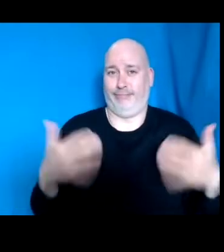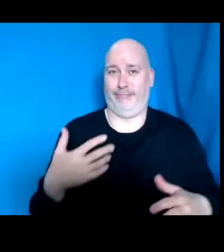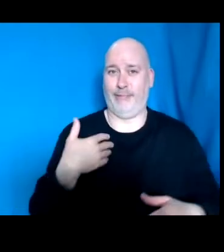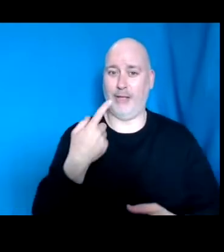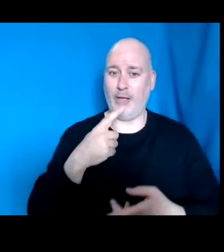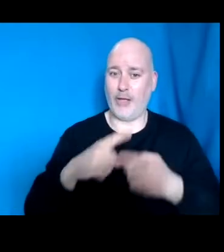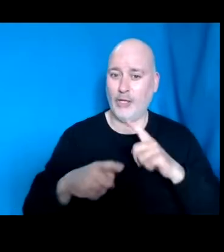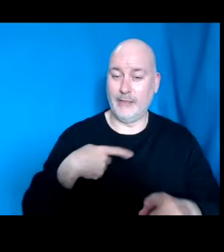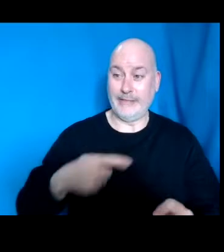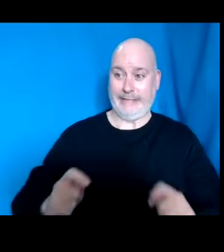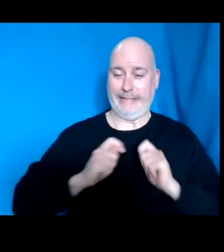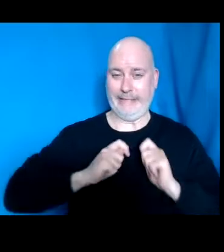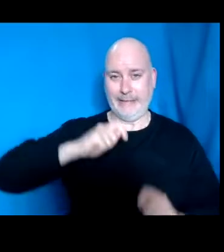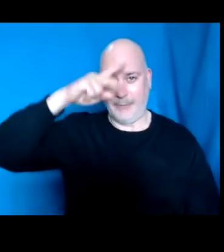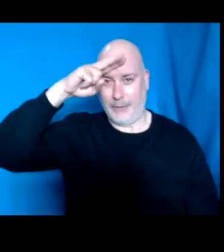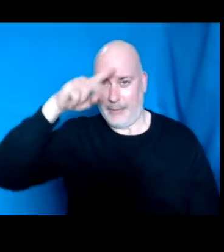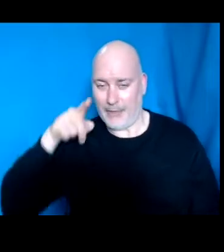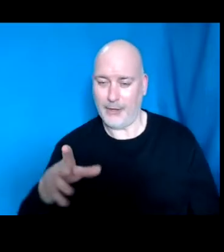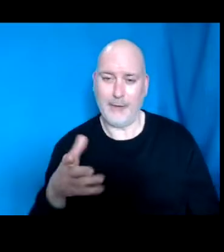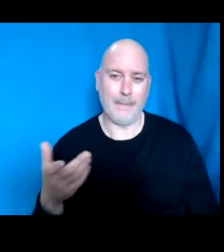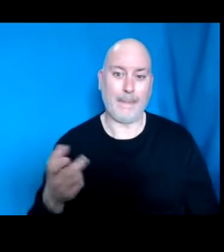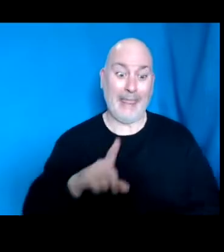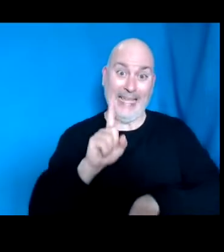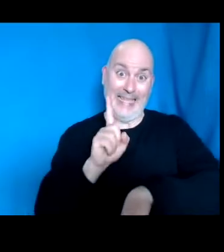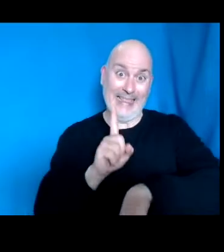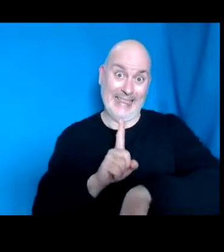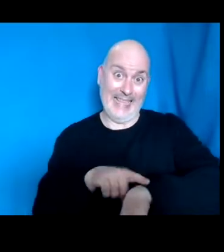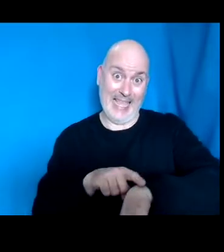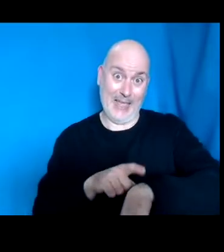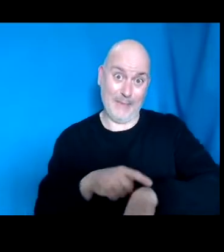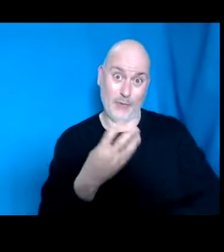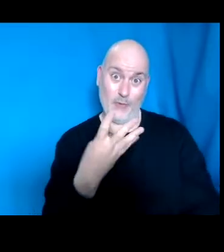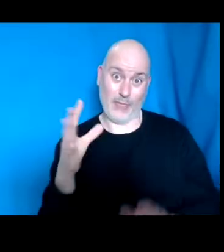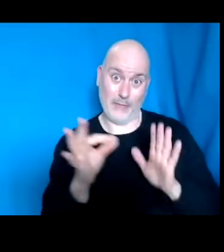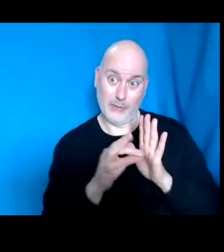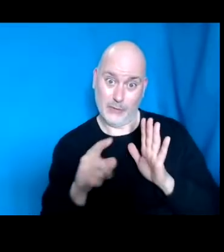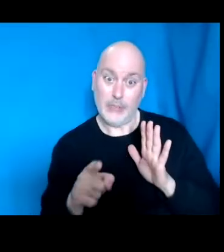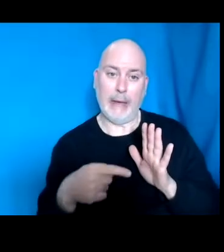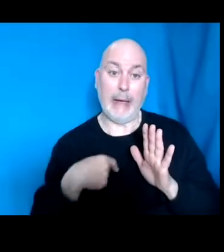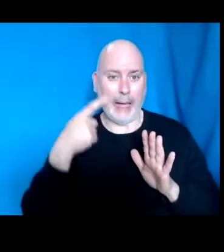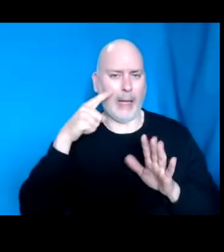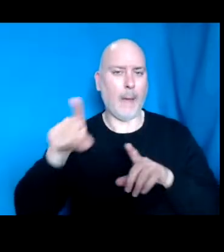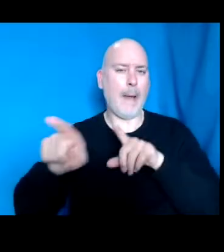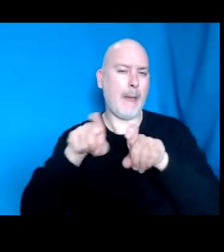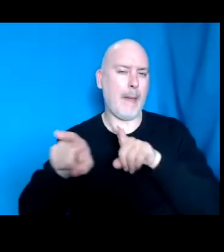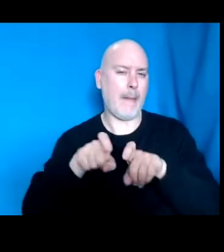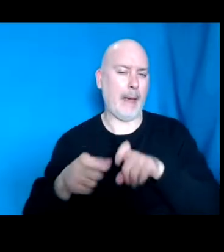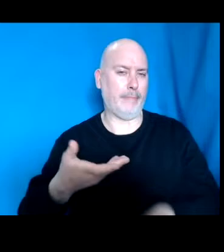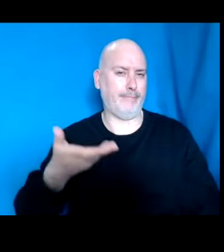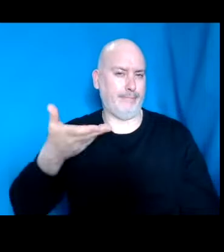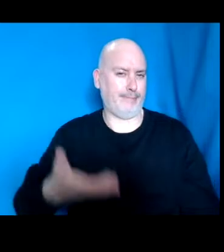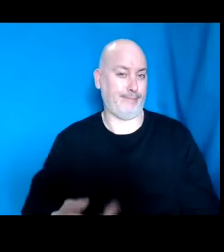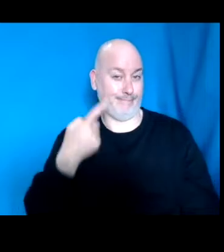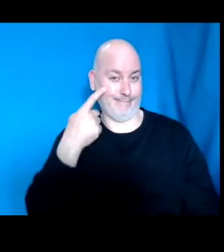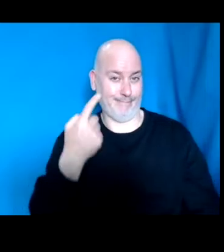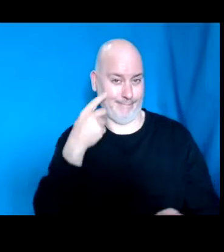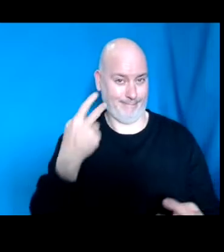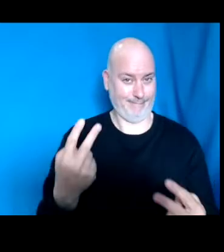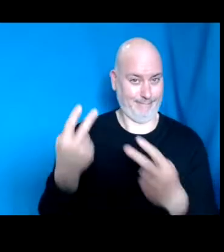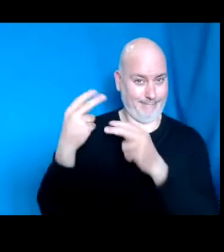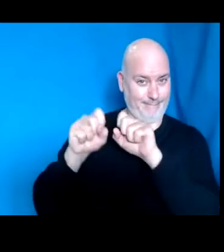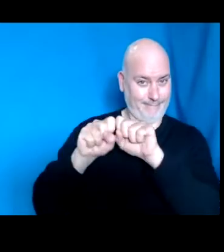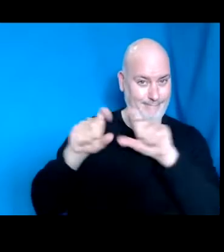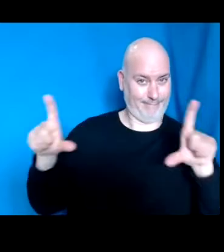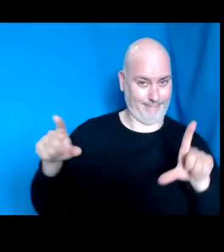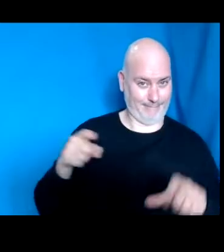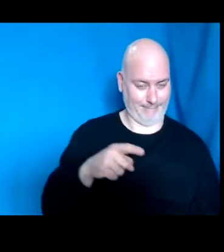preocupar. De todos ellos, con el tiempo en el que tenemos, hemos escogido estos que veis representados en la diapositiva. En cada